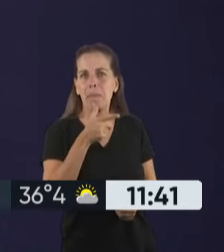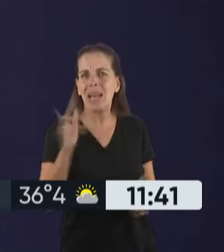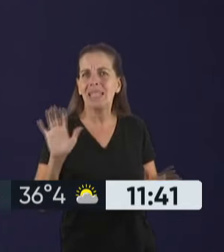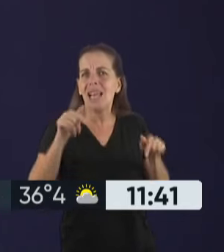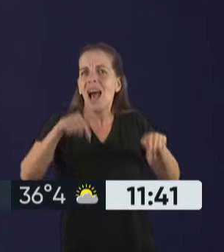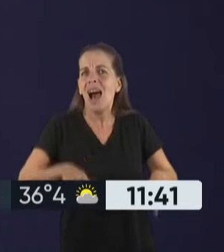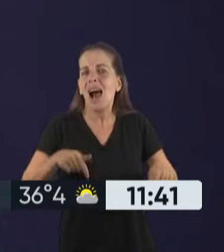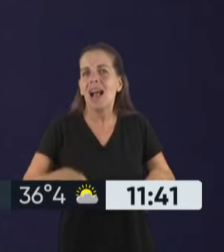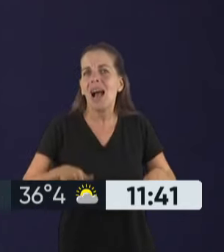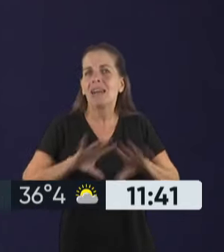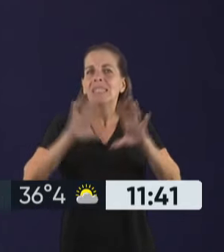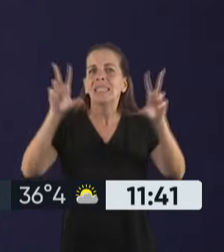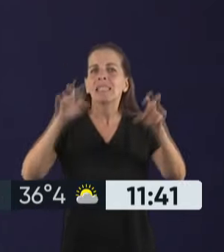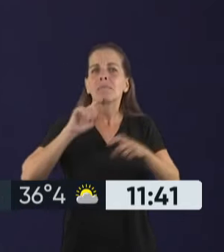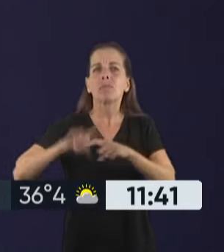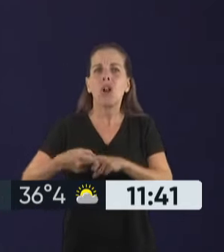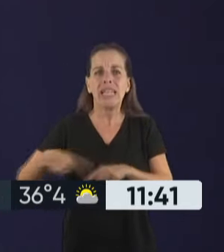arco político